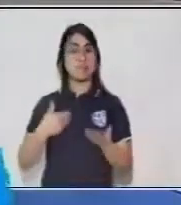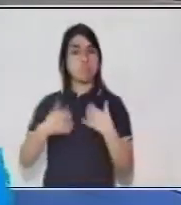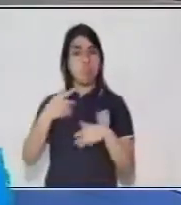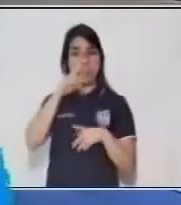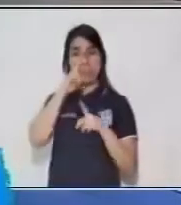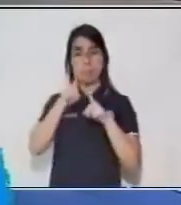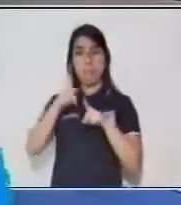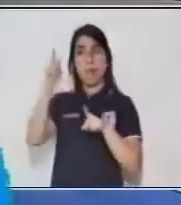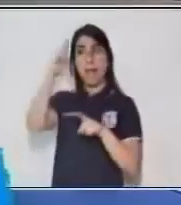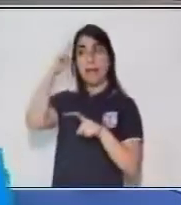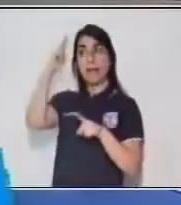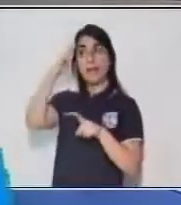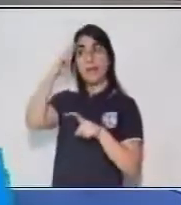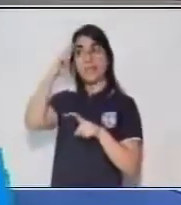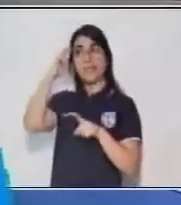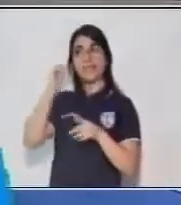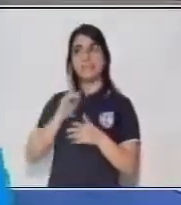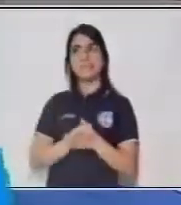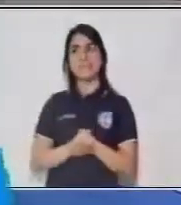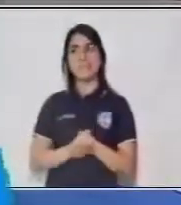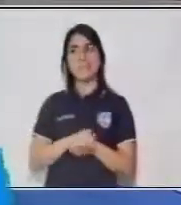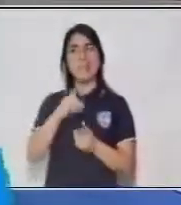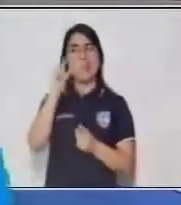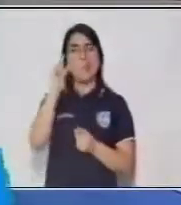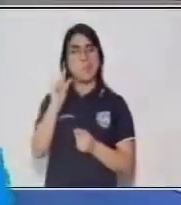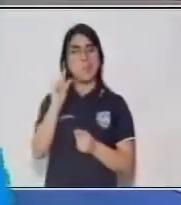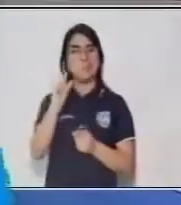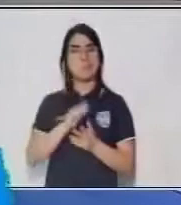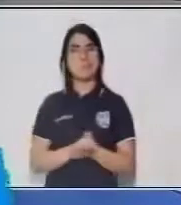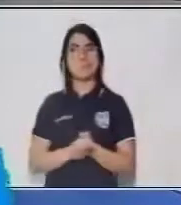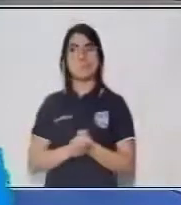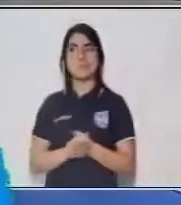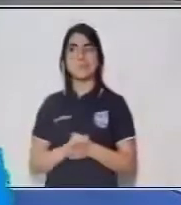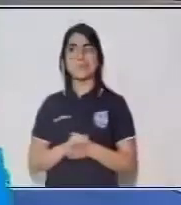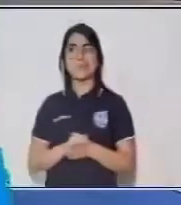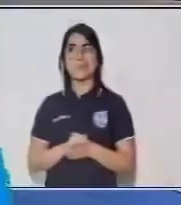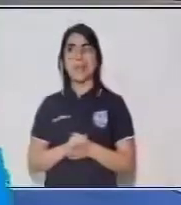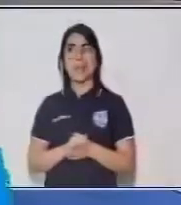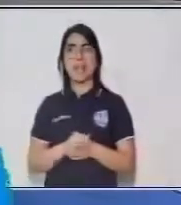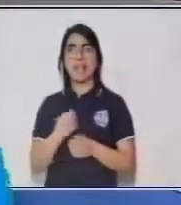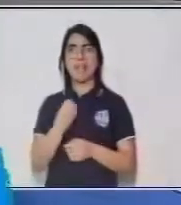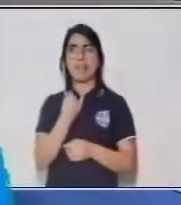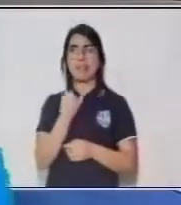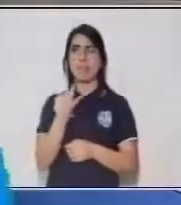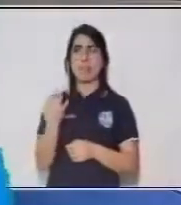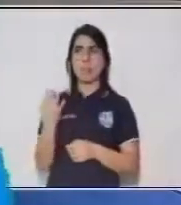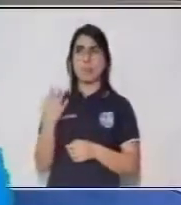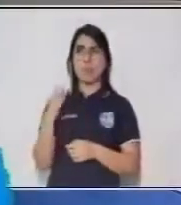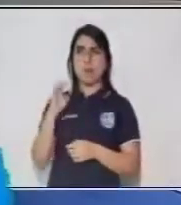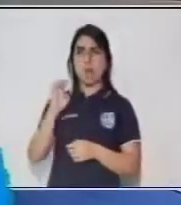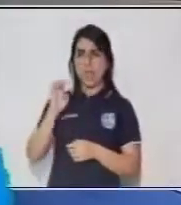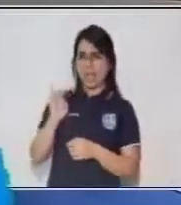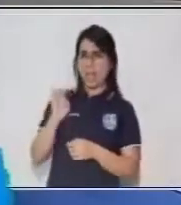aquí nos falta una tilde, el número E. ¿Te recuerdas de la constante de Euler?